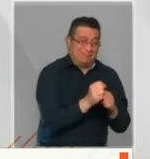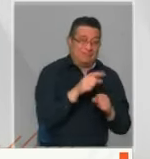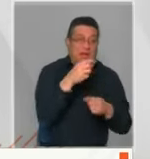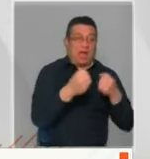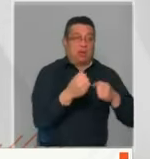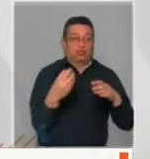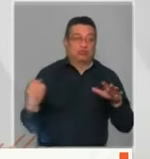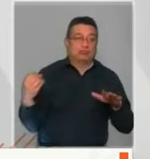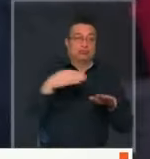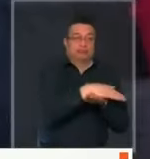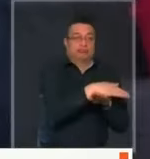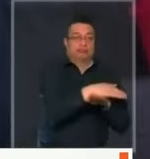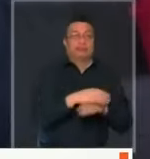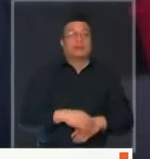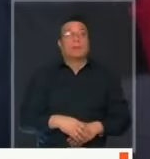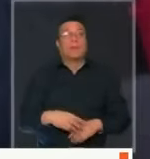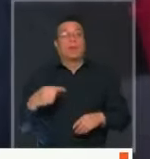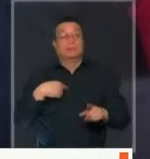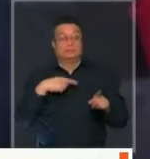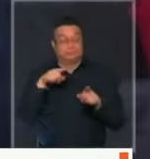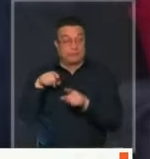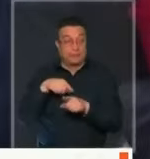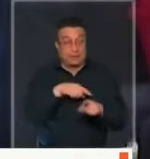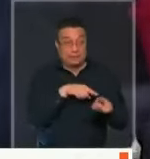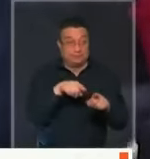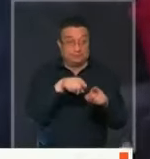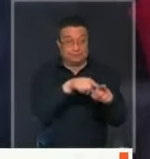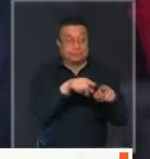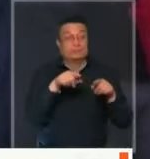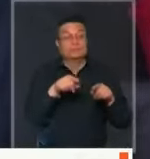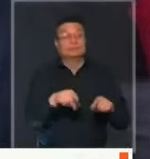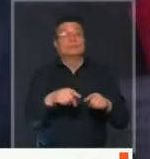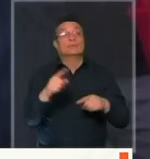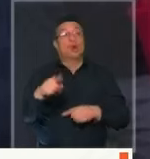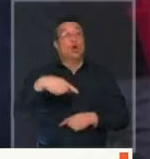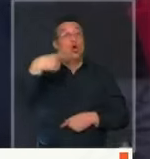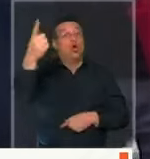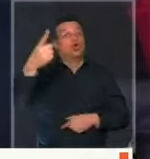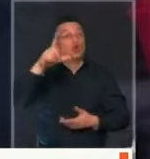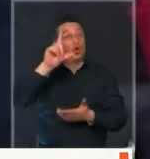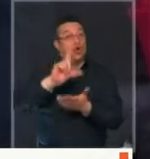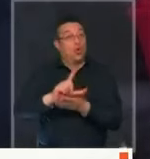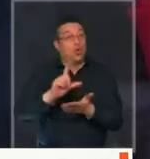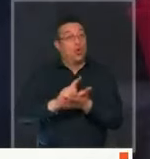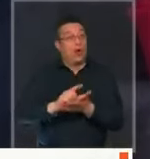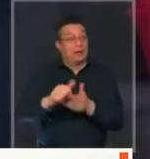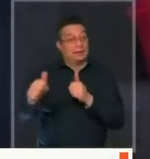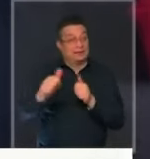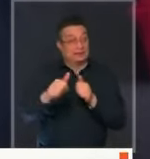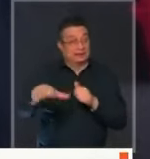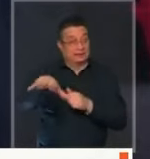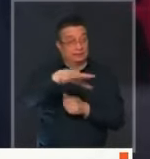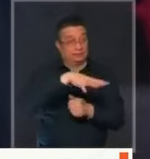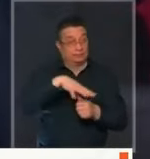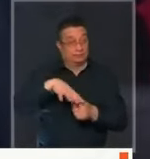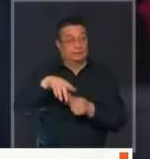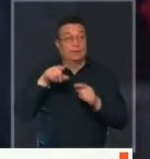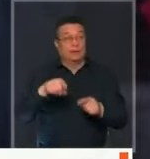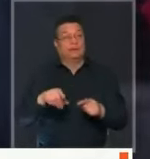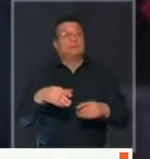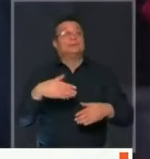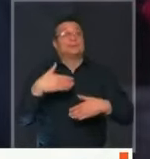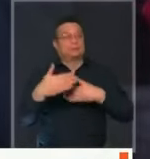detenido. Un seguimiento que ocurre en otro sector de las inmediaciones y que se lleva